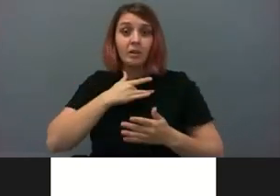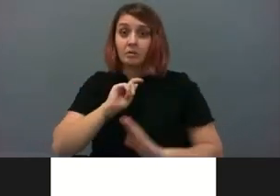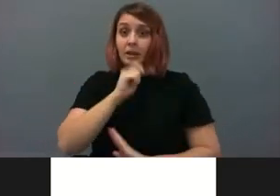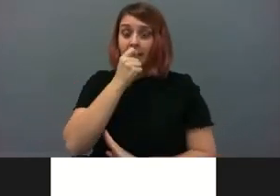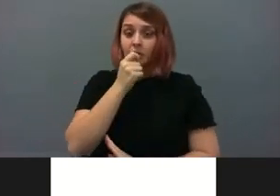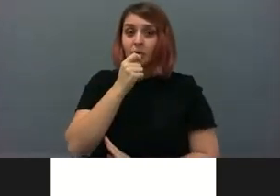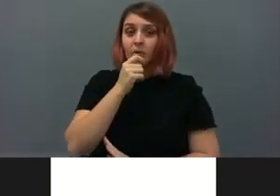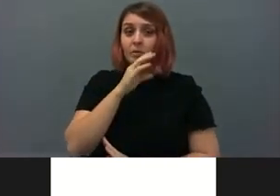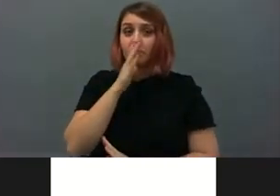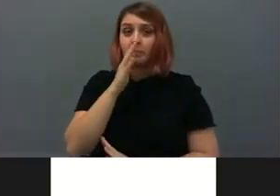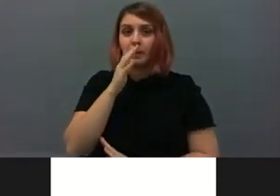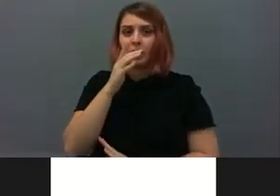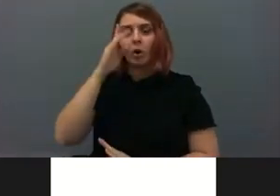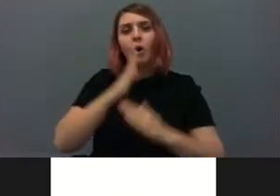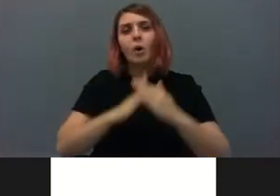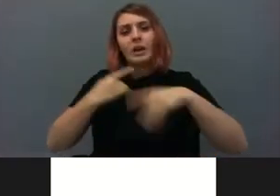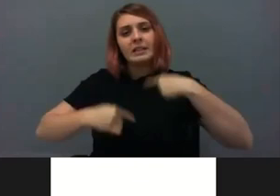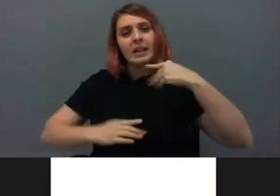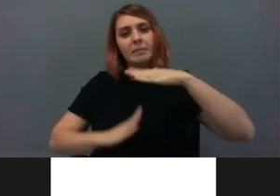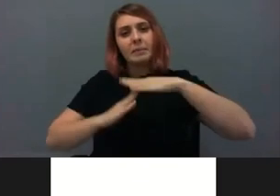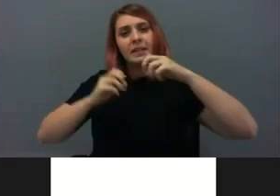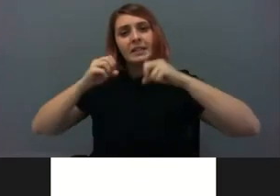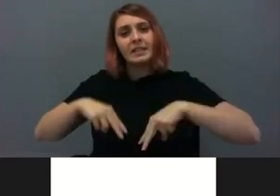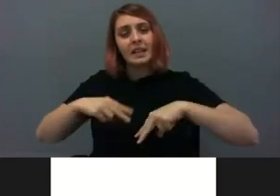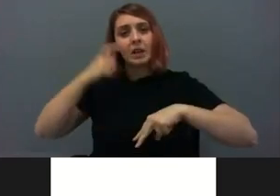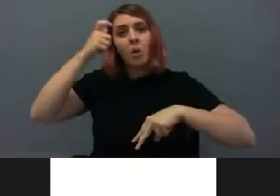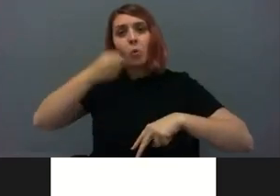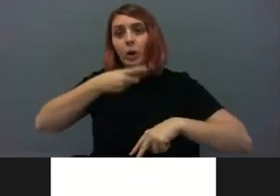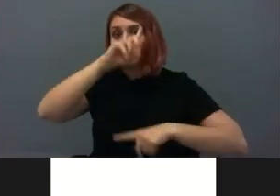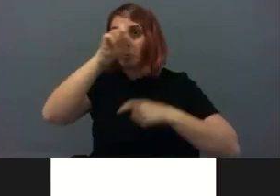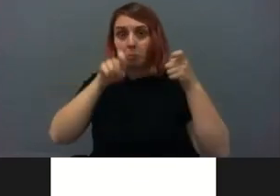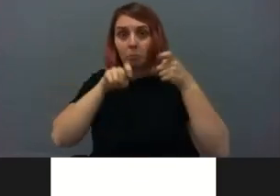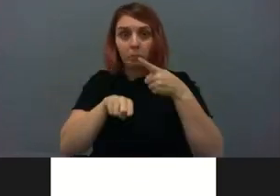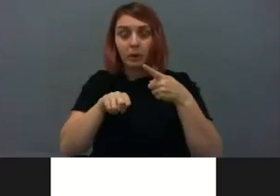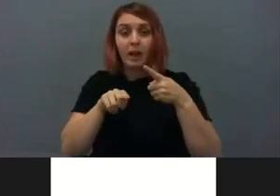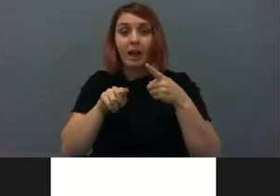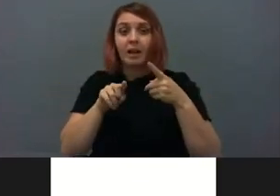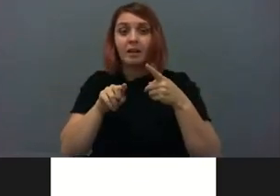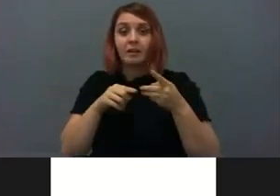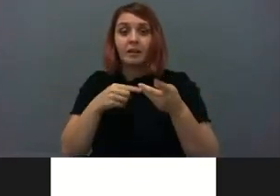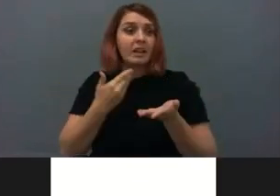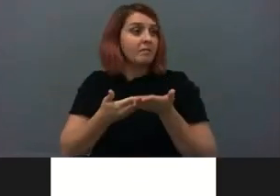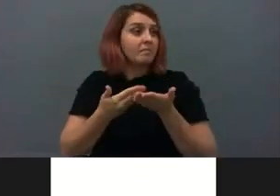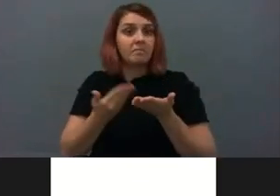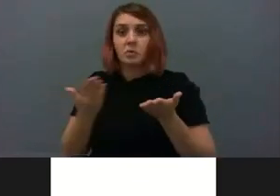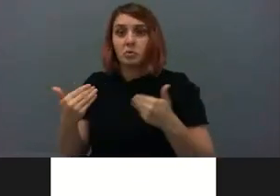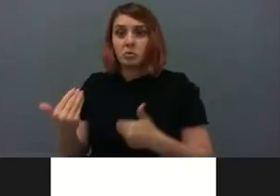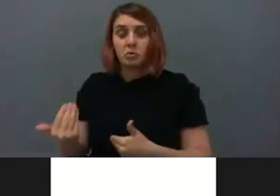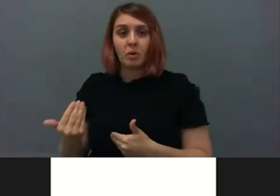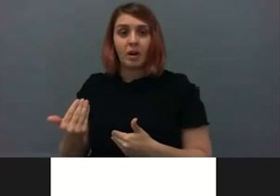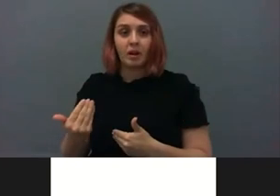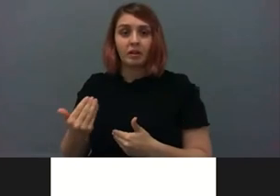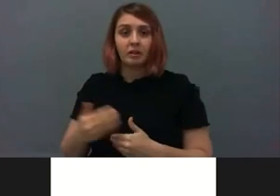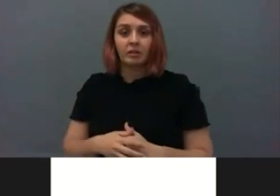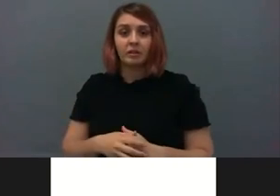pero nunca supe cuánto tiempo estuvo paralizada la circulación de la sangre y tampoco se reflejaba en ningún informe, ni menos tampoco me lo